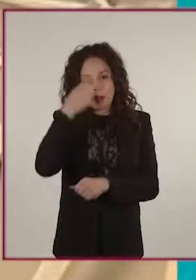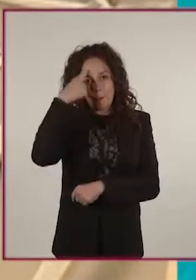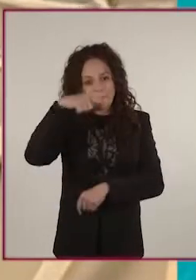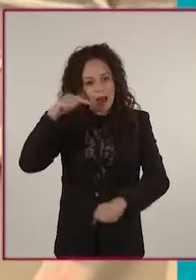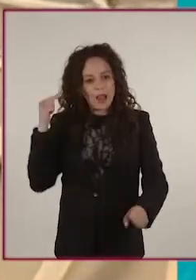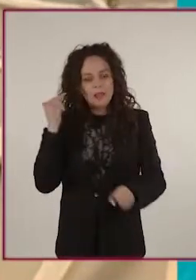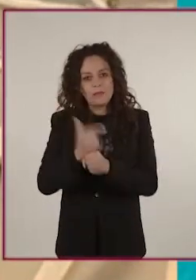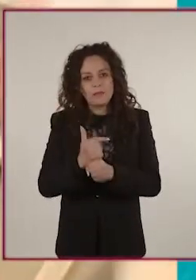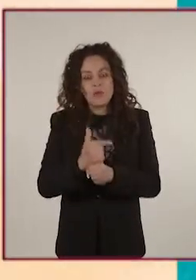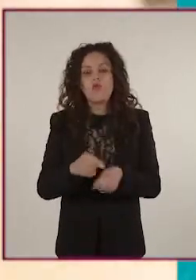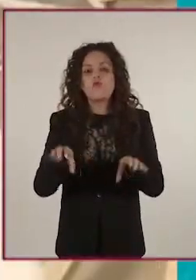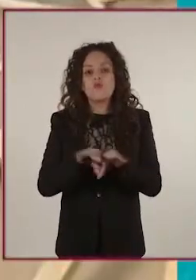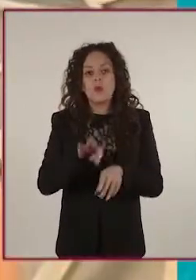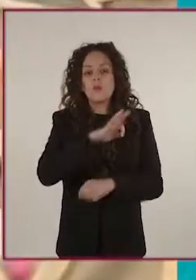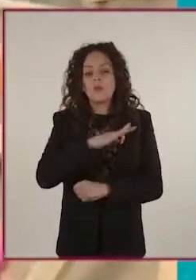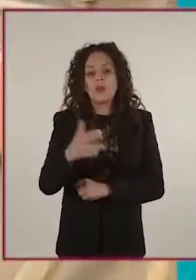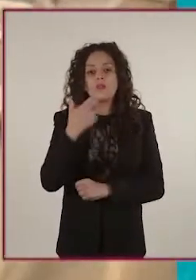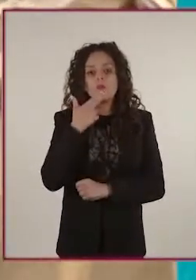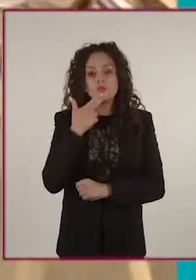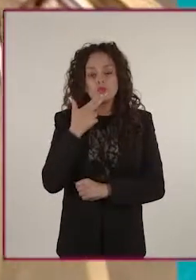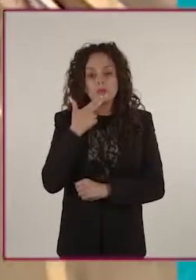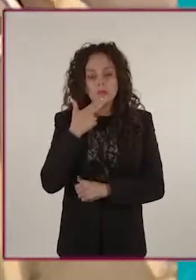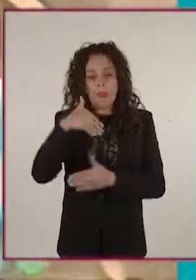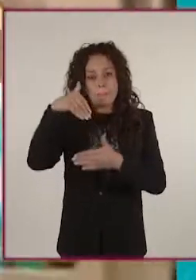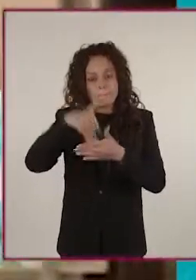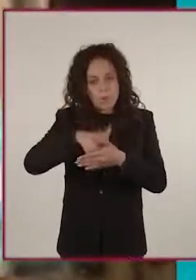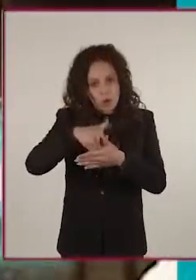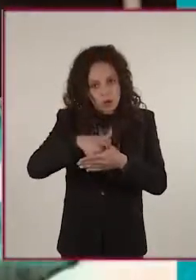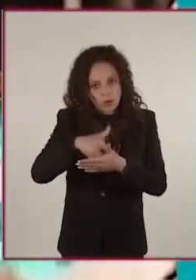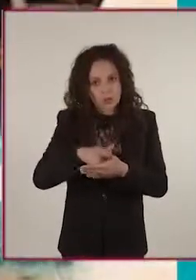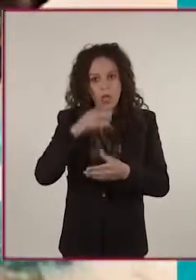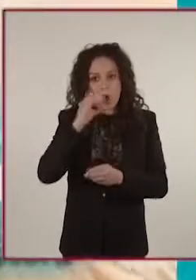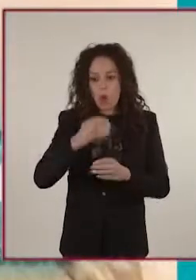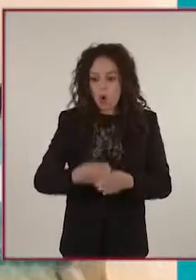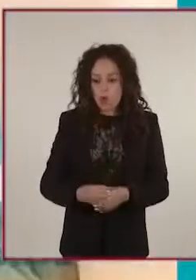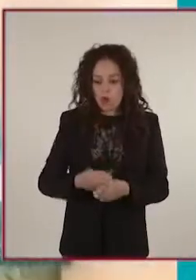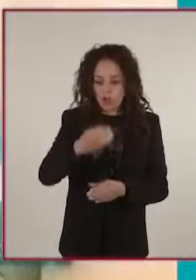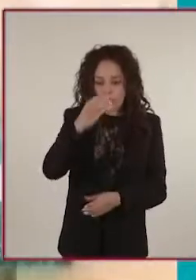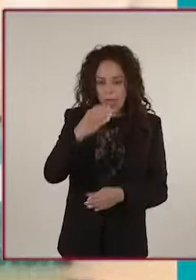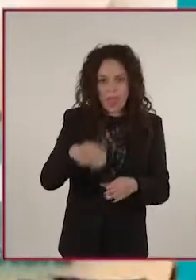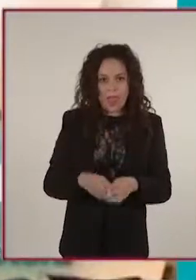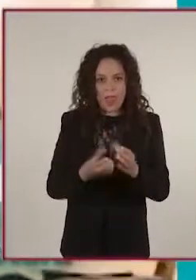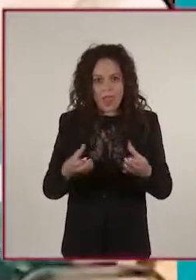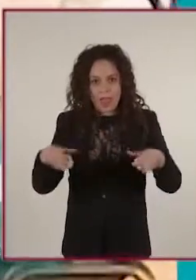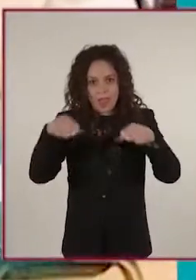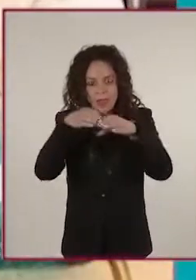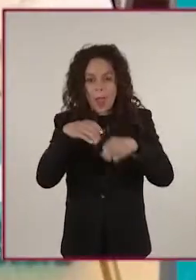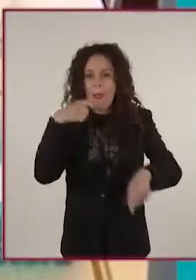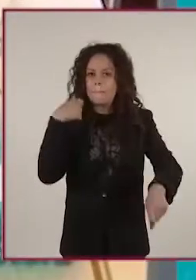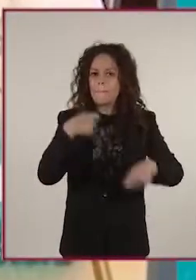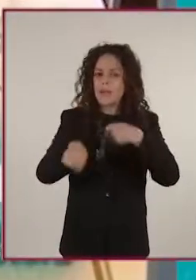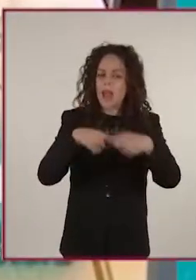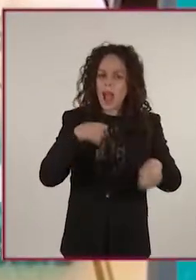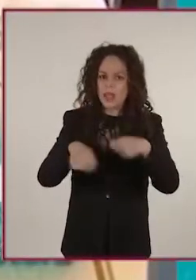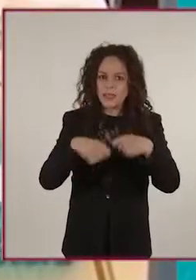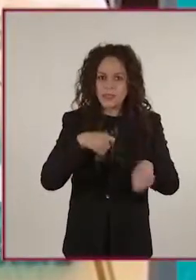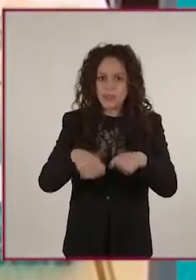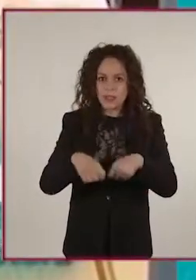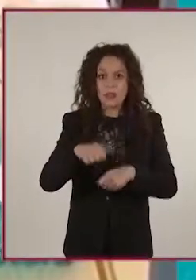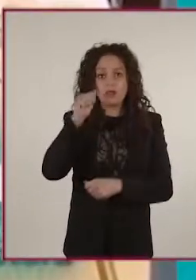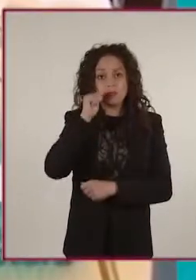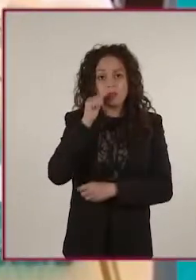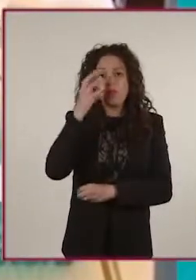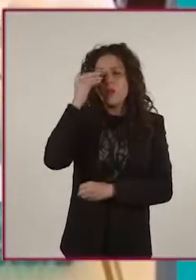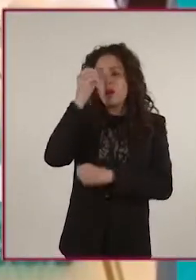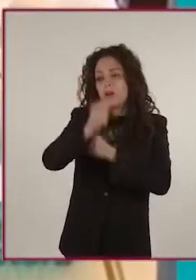para poder nosotros utilizar bolsas, botellas, todo este tipo de plásticos que tardan años y